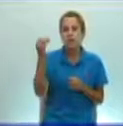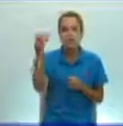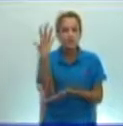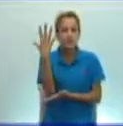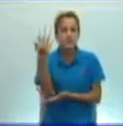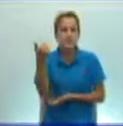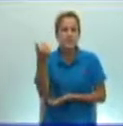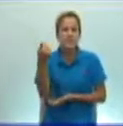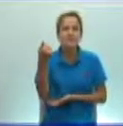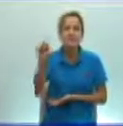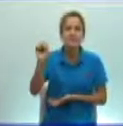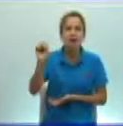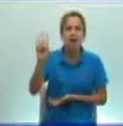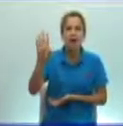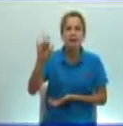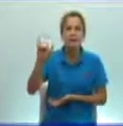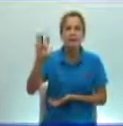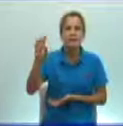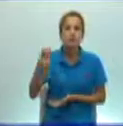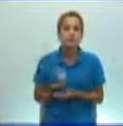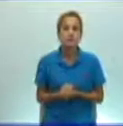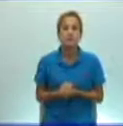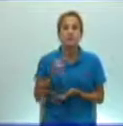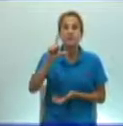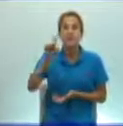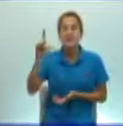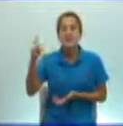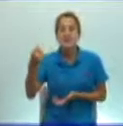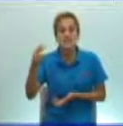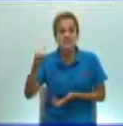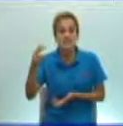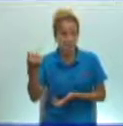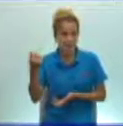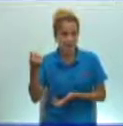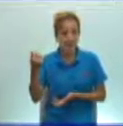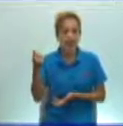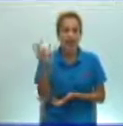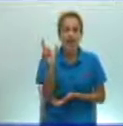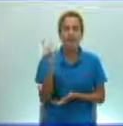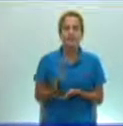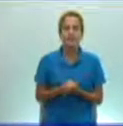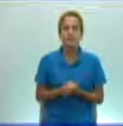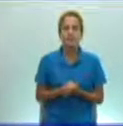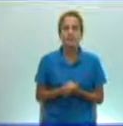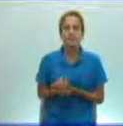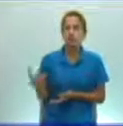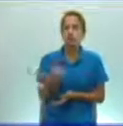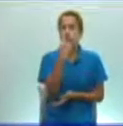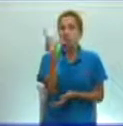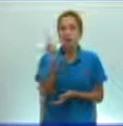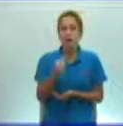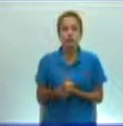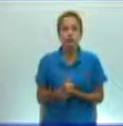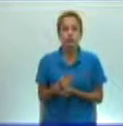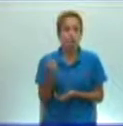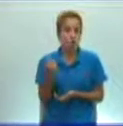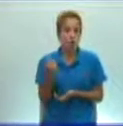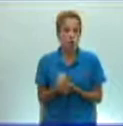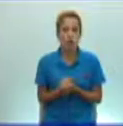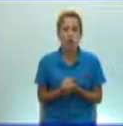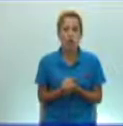sabicú. Entre las palabras llanas pudieron haber escrito solitario,